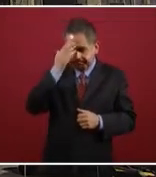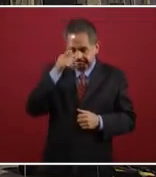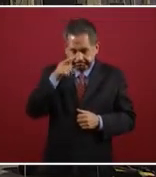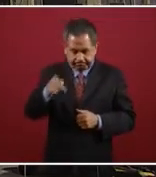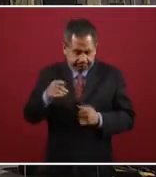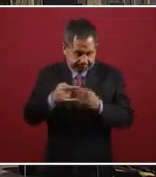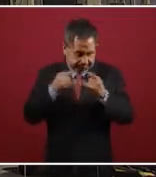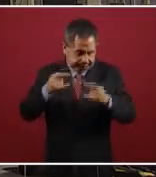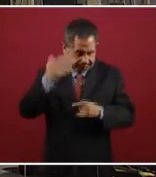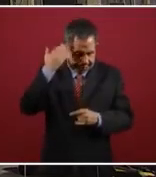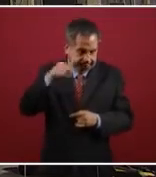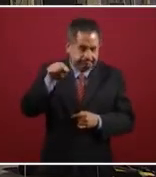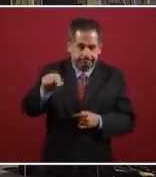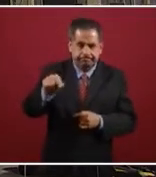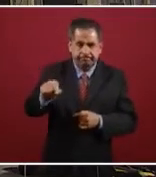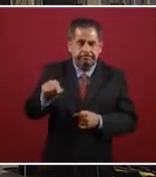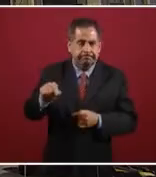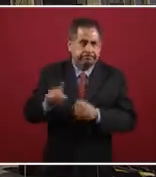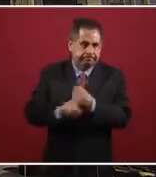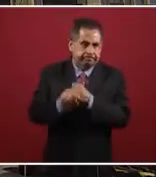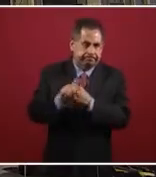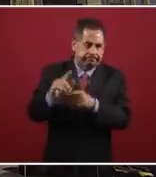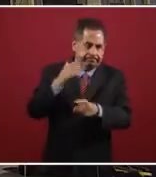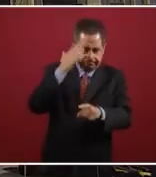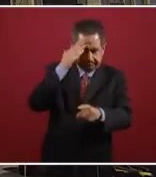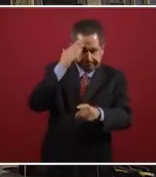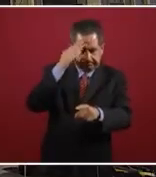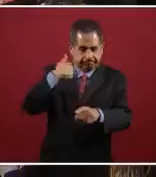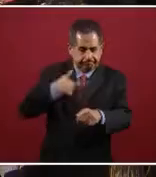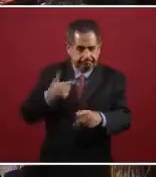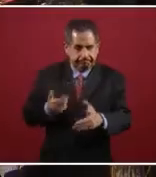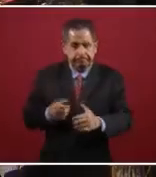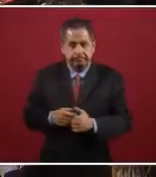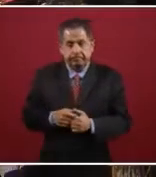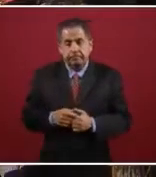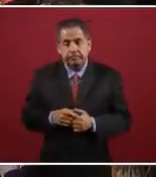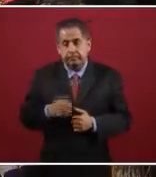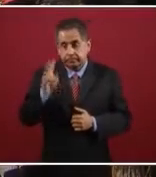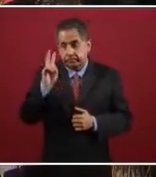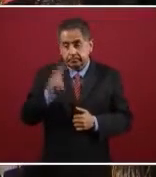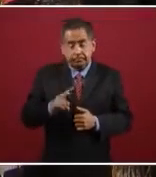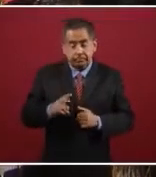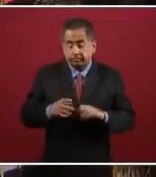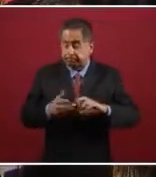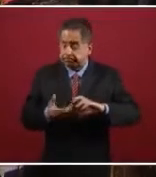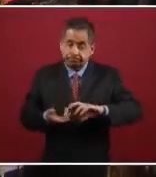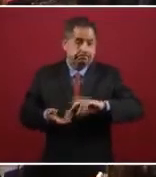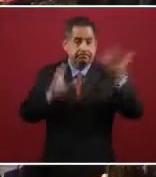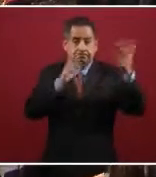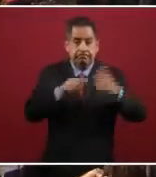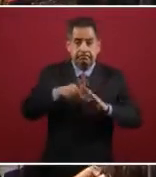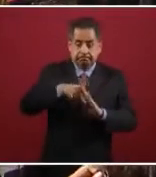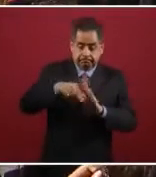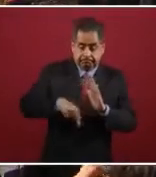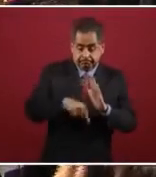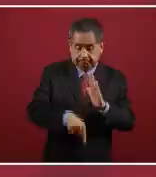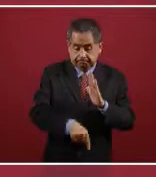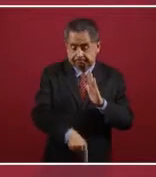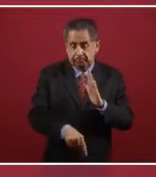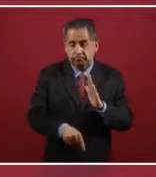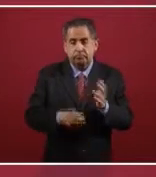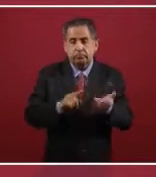dónde el problema fue un descontrol de un pozo petrolero enología